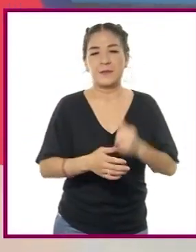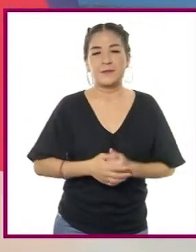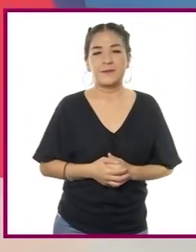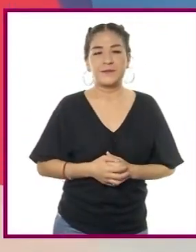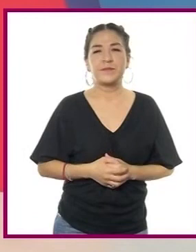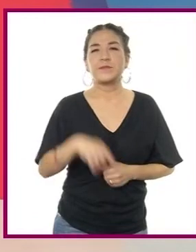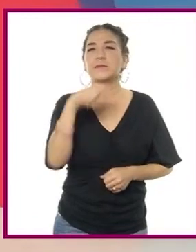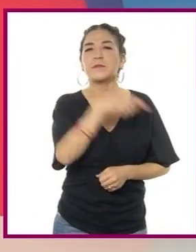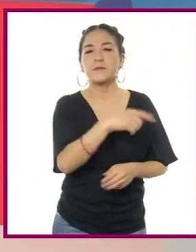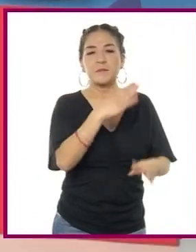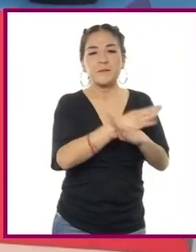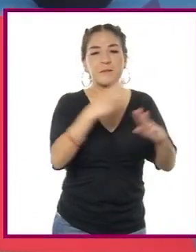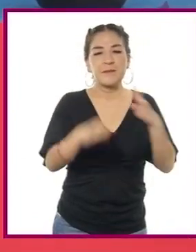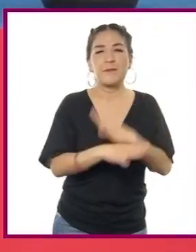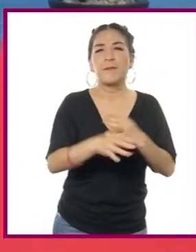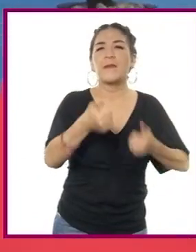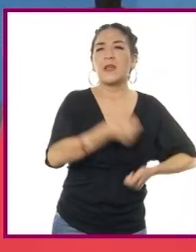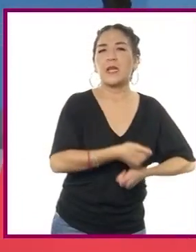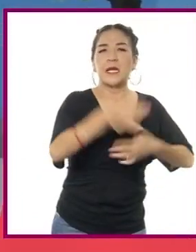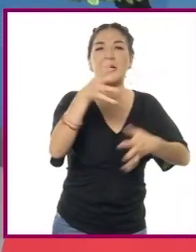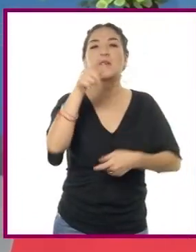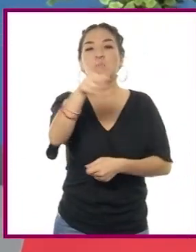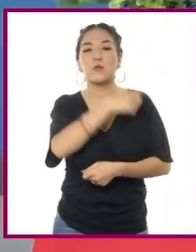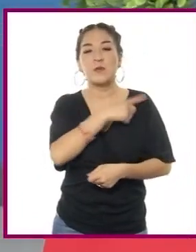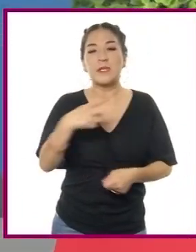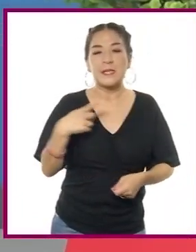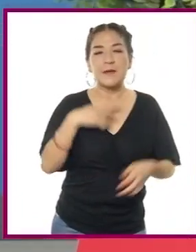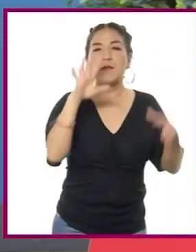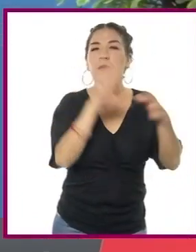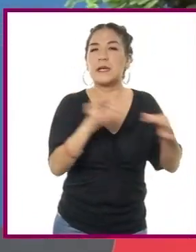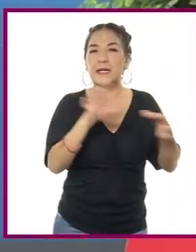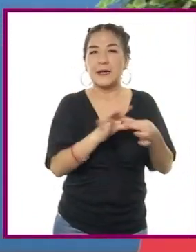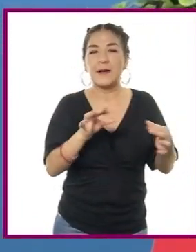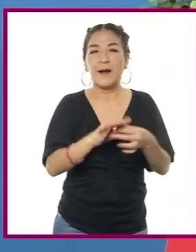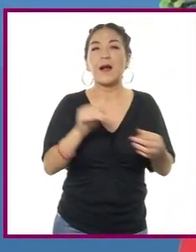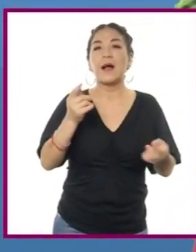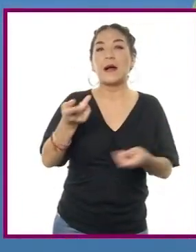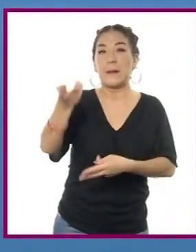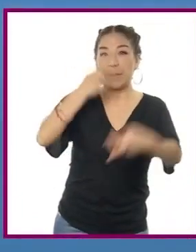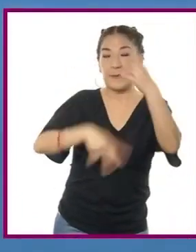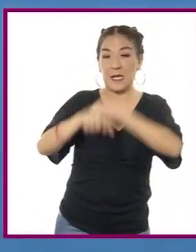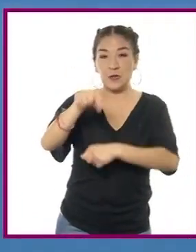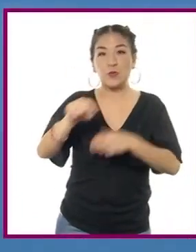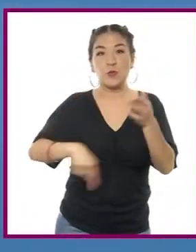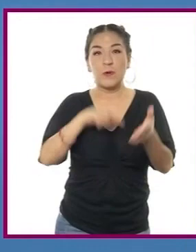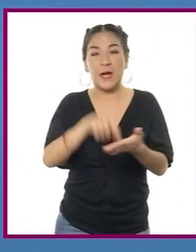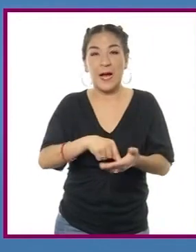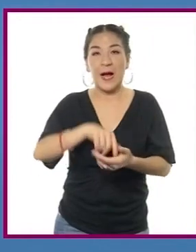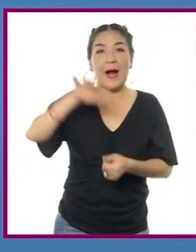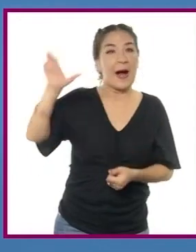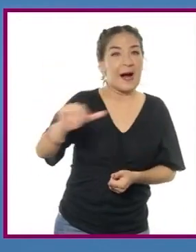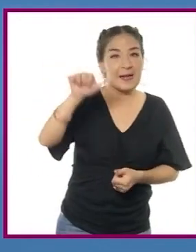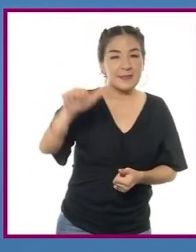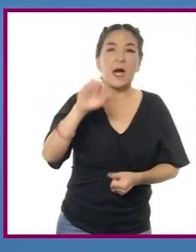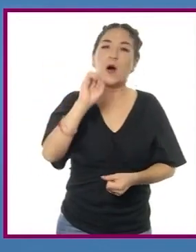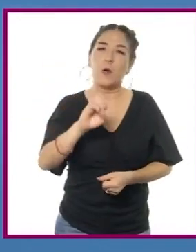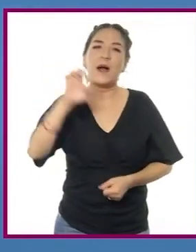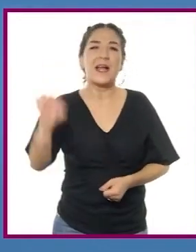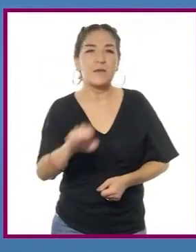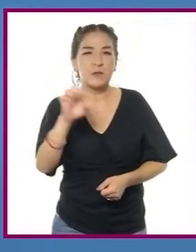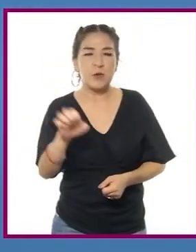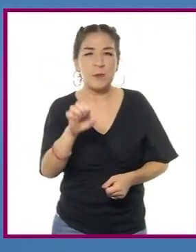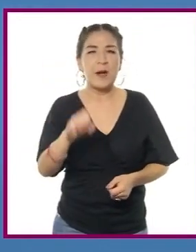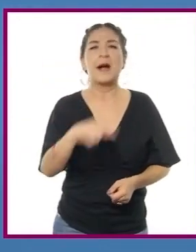el caso de productos importados, deberán especificar si provenían de Asia o de Europa y a través de qué